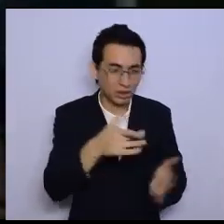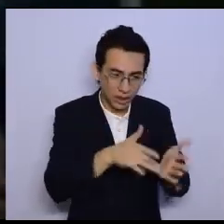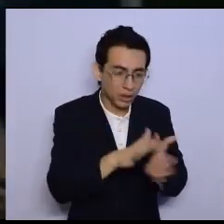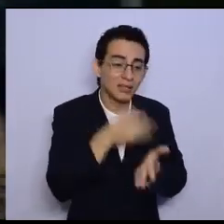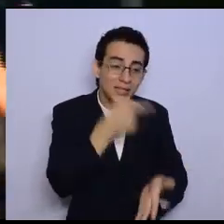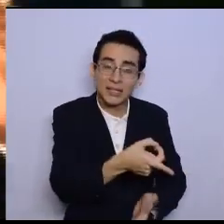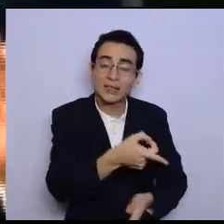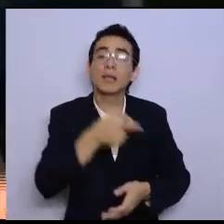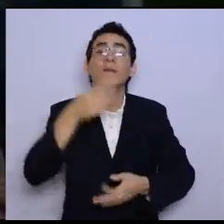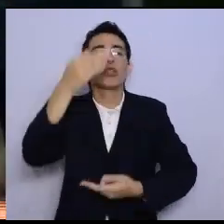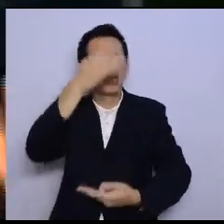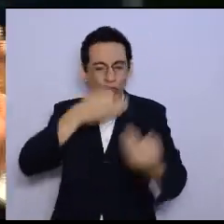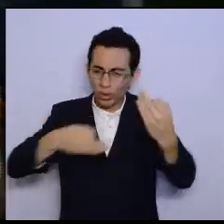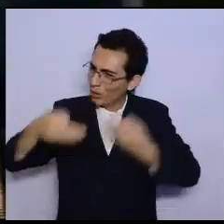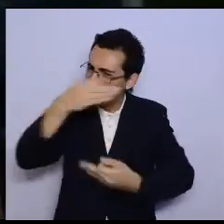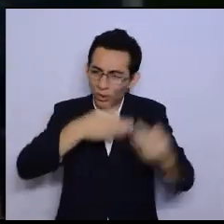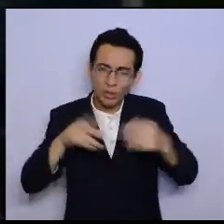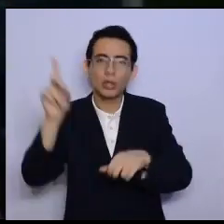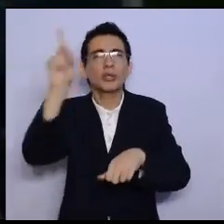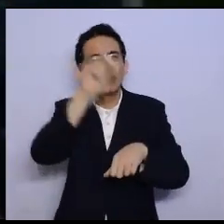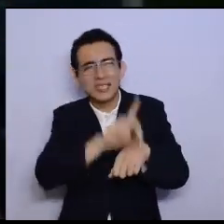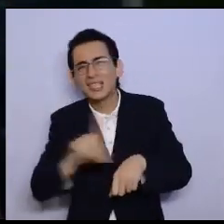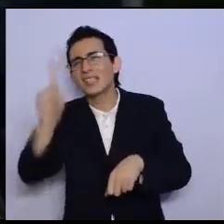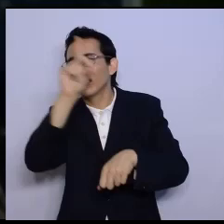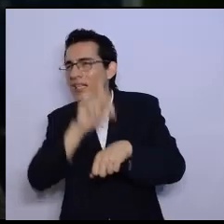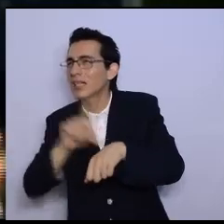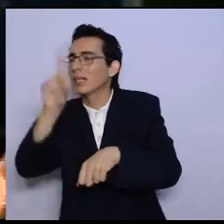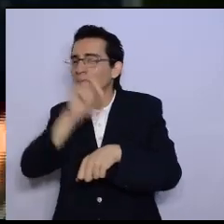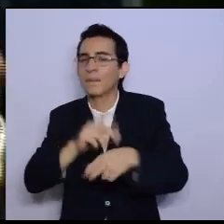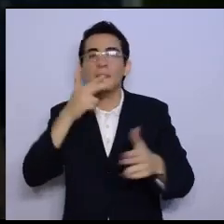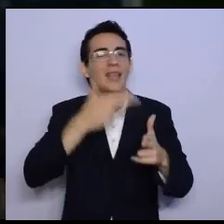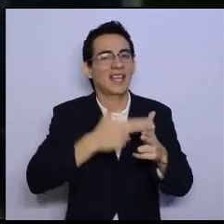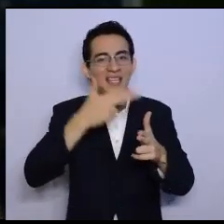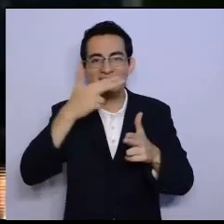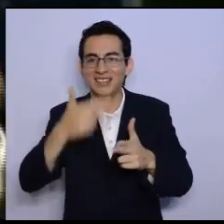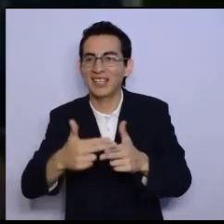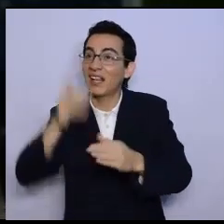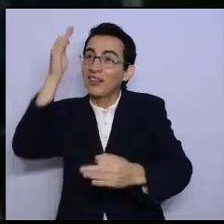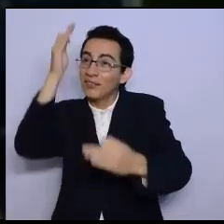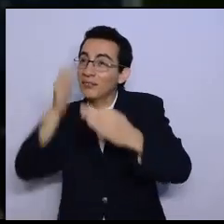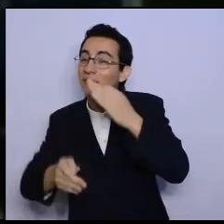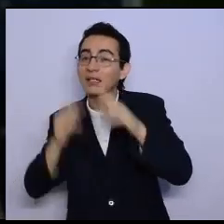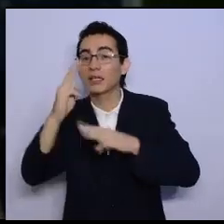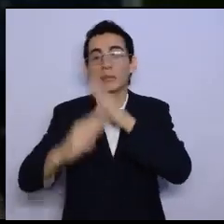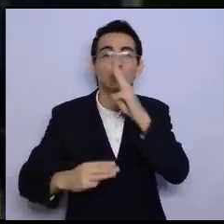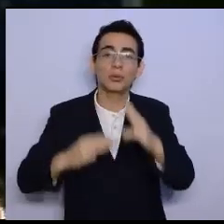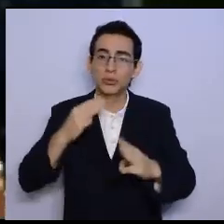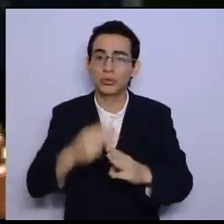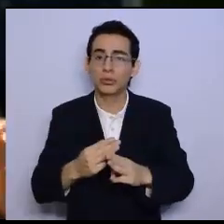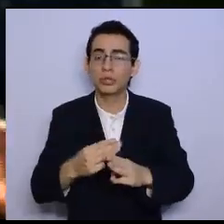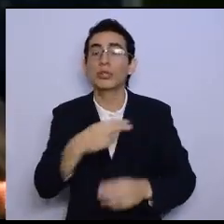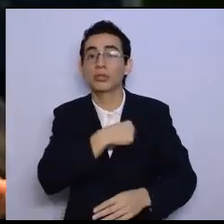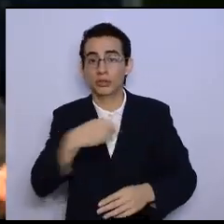los días hasta el fin del mundo. Es decir, que ahora nuestras aflicciones y sufrimientos,